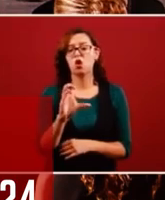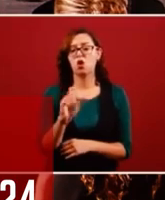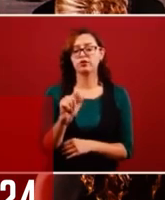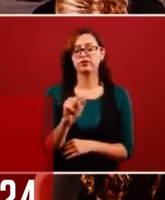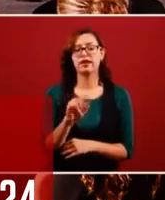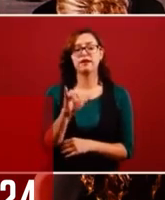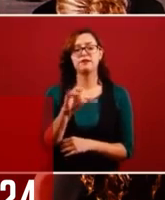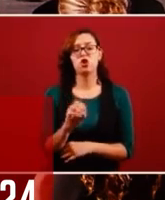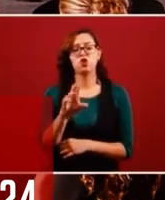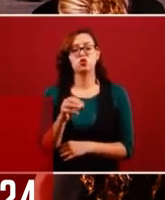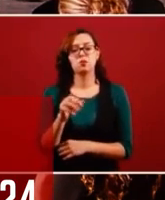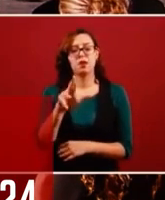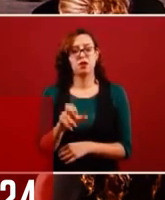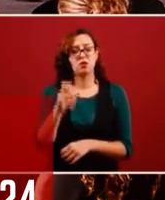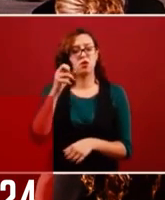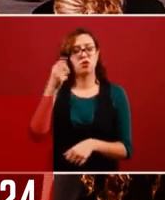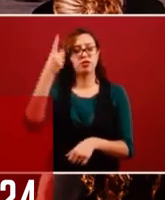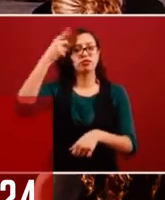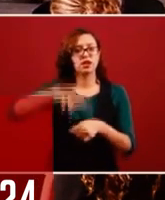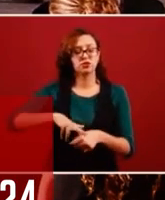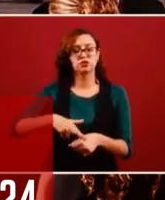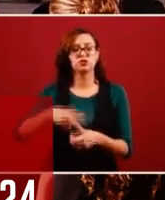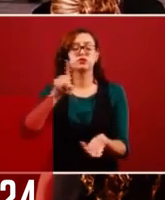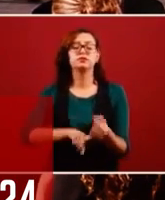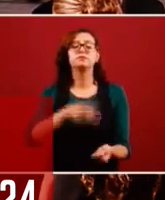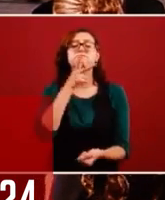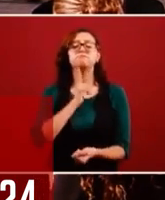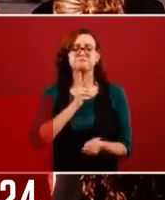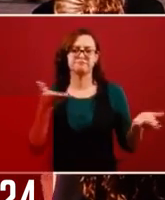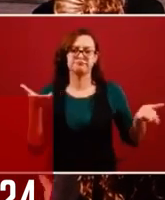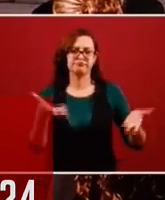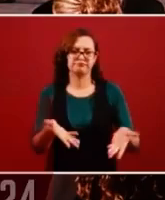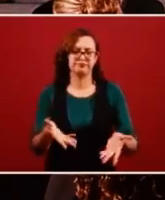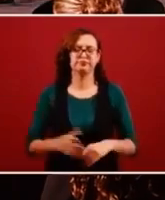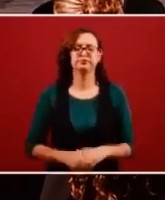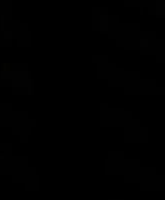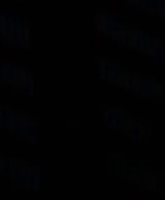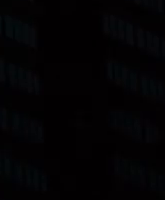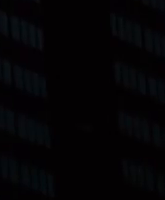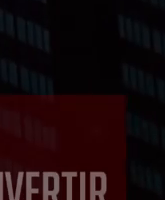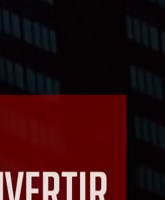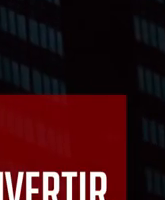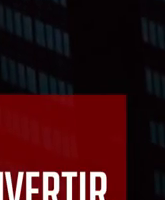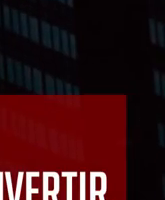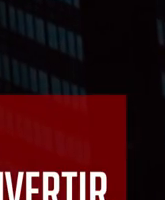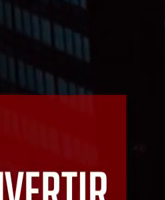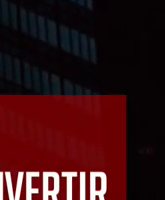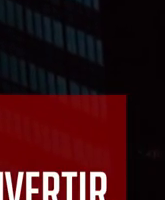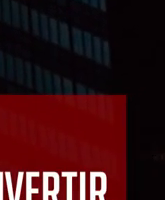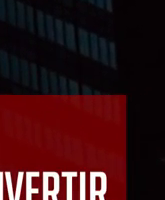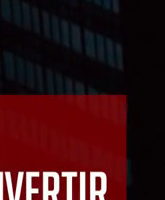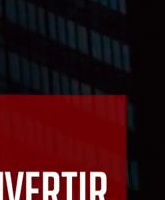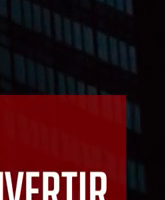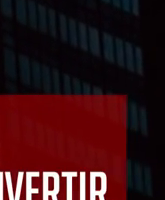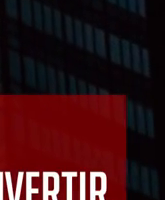presentaron este 16 de julio el plan de negocios de Petróleos Mexicanos para el periodo 2019-2024. Este plan consiste en apoyar con presupuestos a